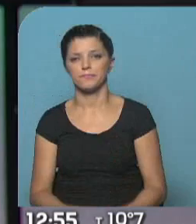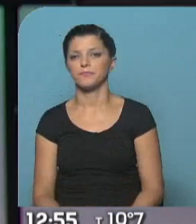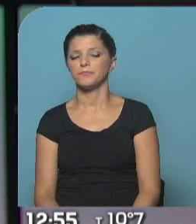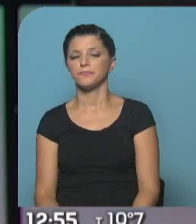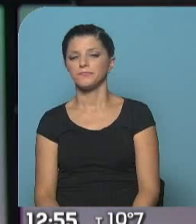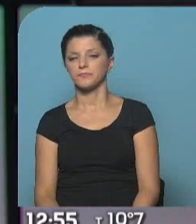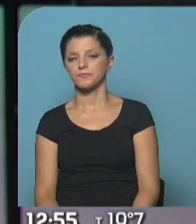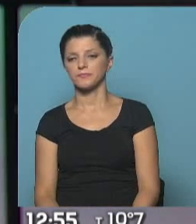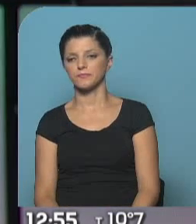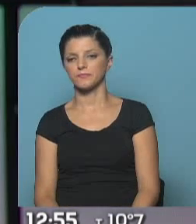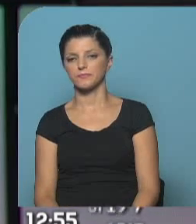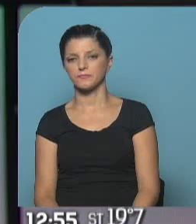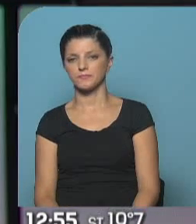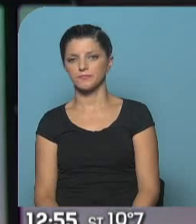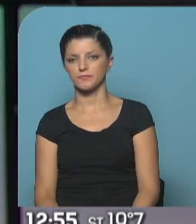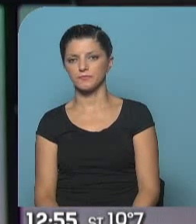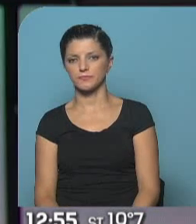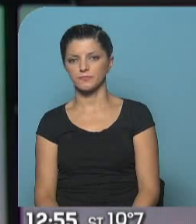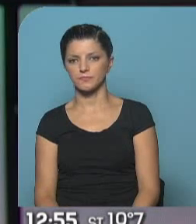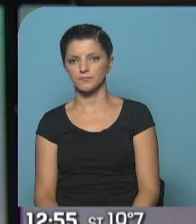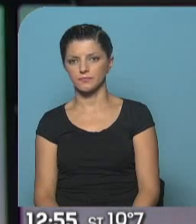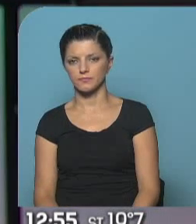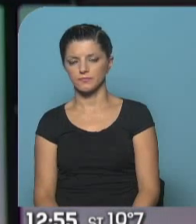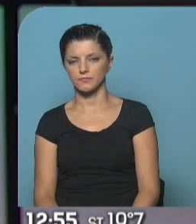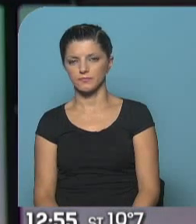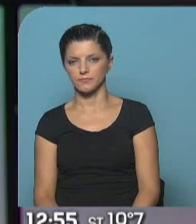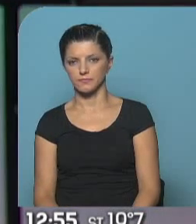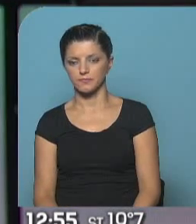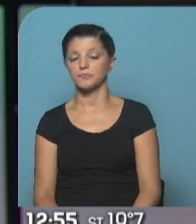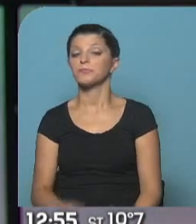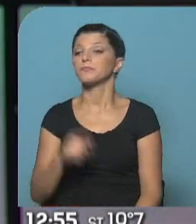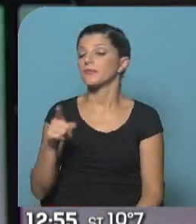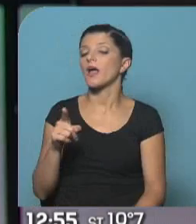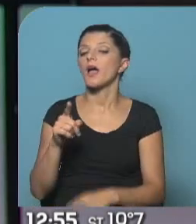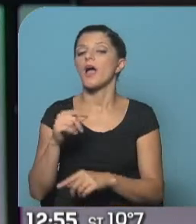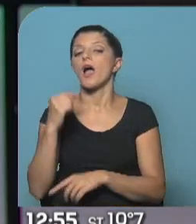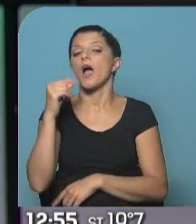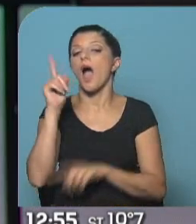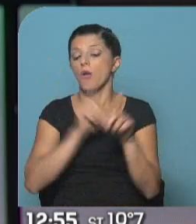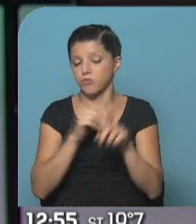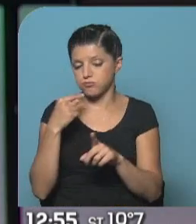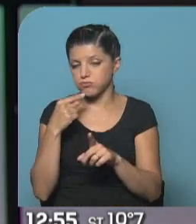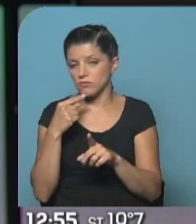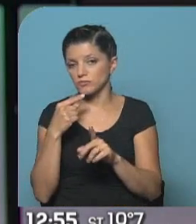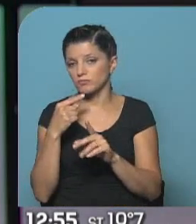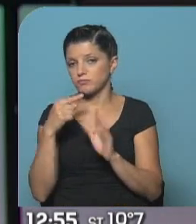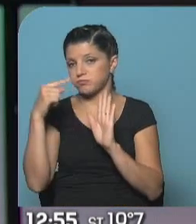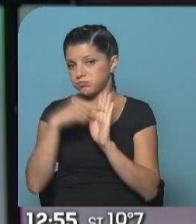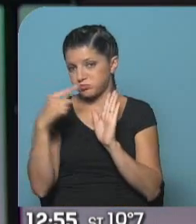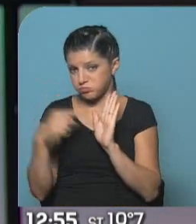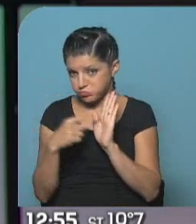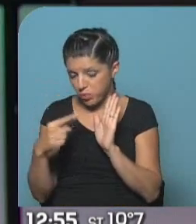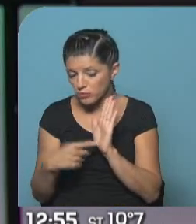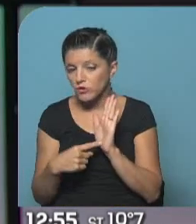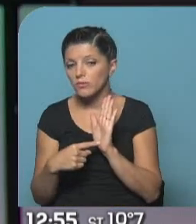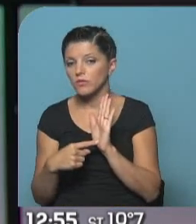problema más allá de los argumentos de Lindner para no formar, para básicamente dar un portazo cuando